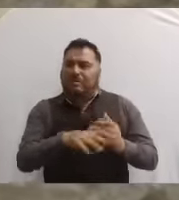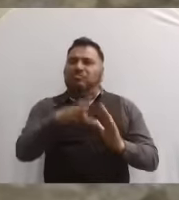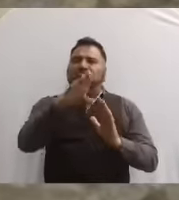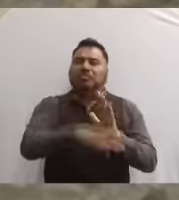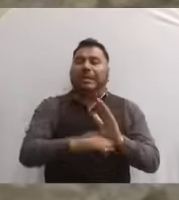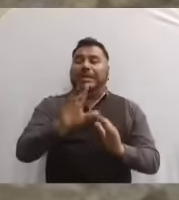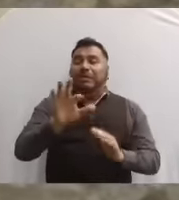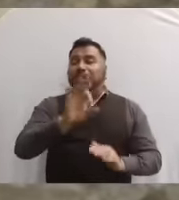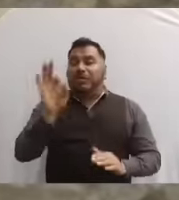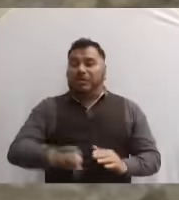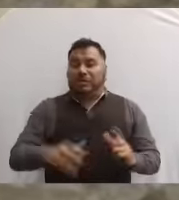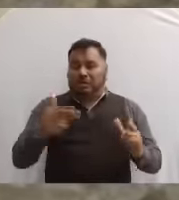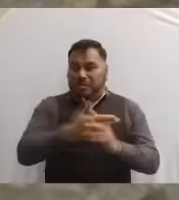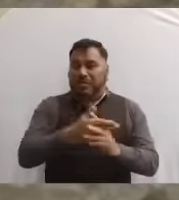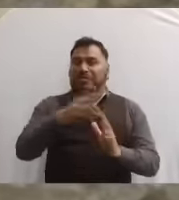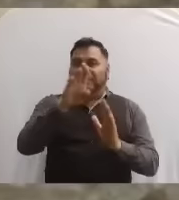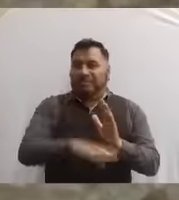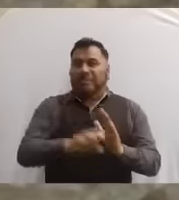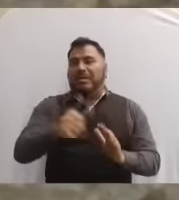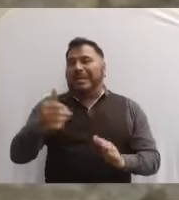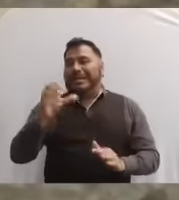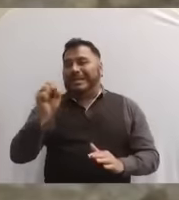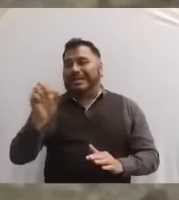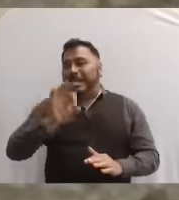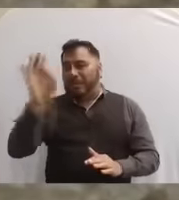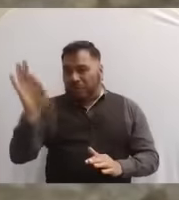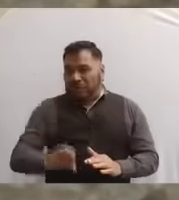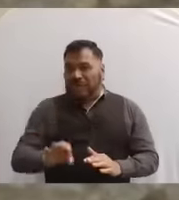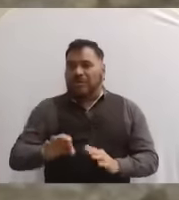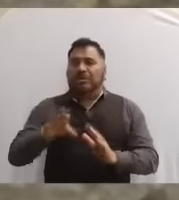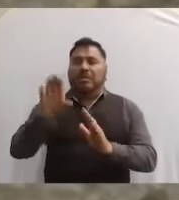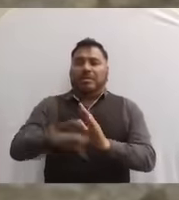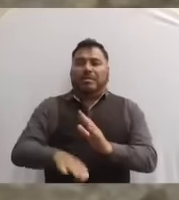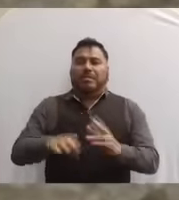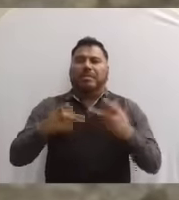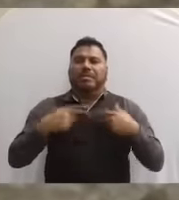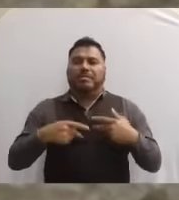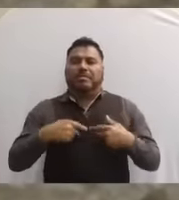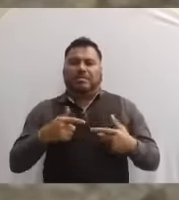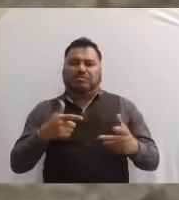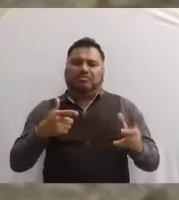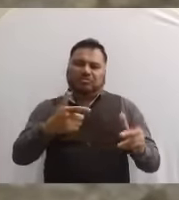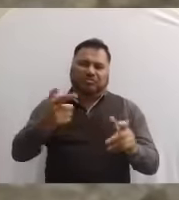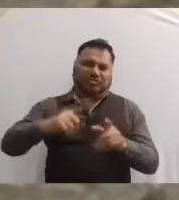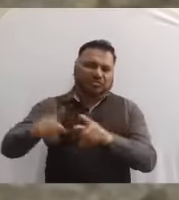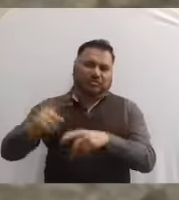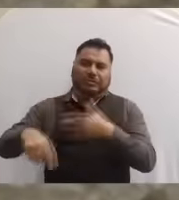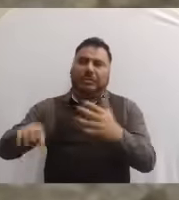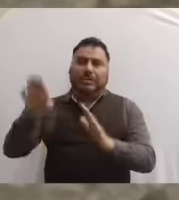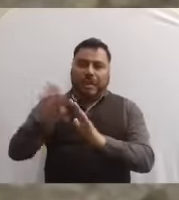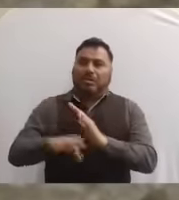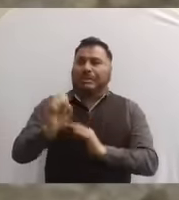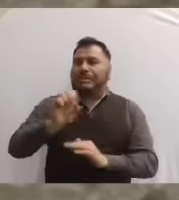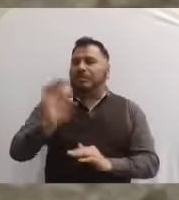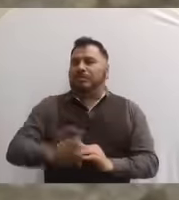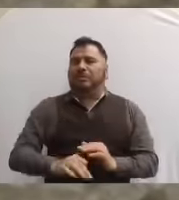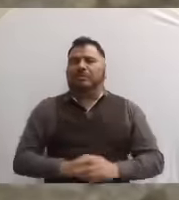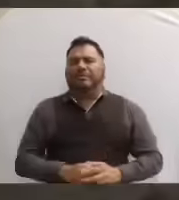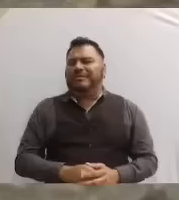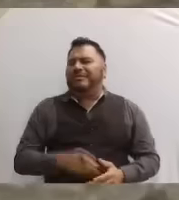los homicidios y en más de 60% los delitos de alto impacto. ¿Qué es lo que se